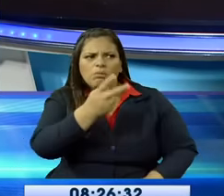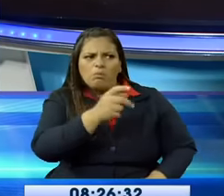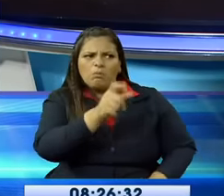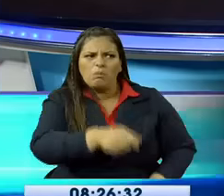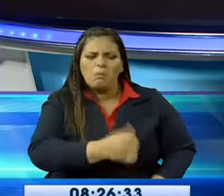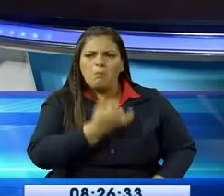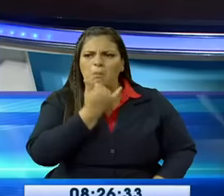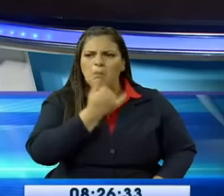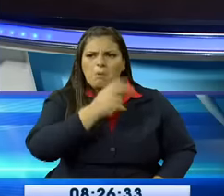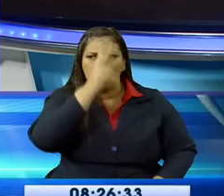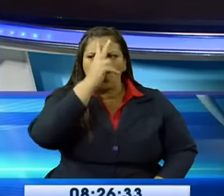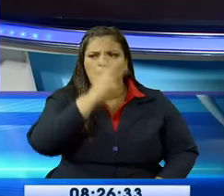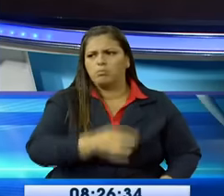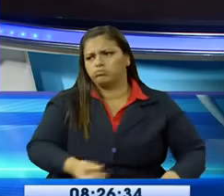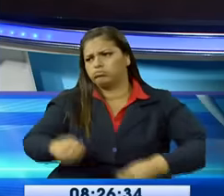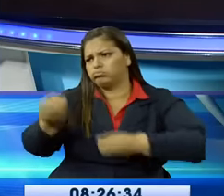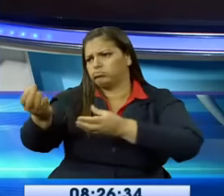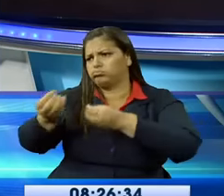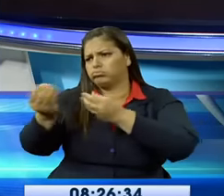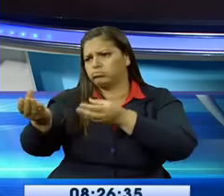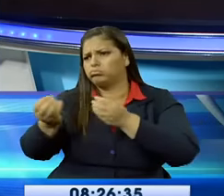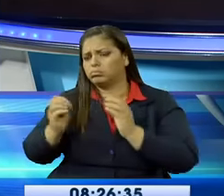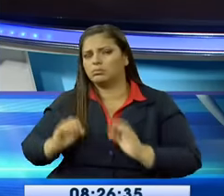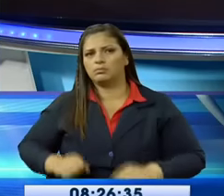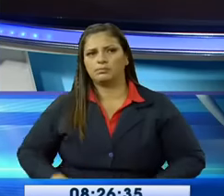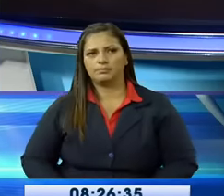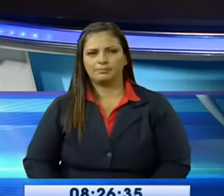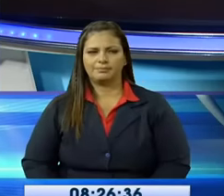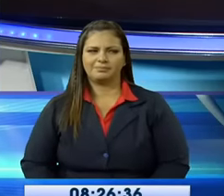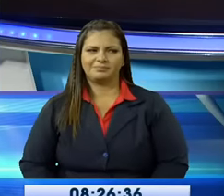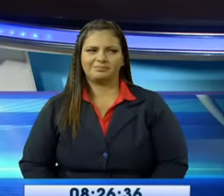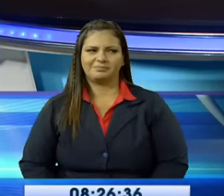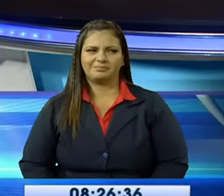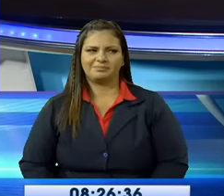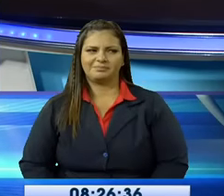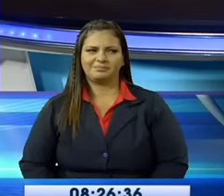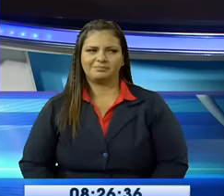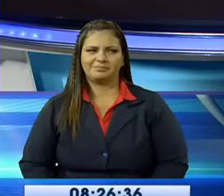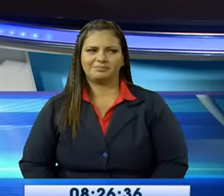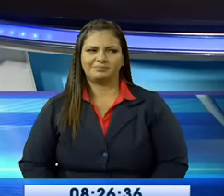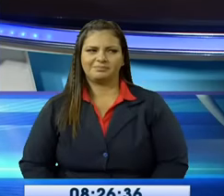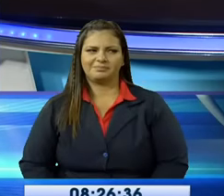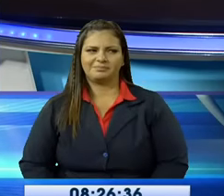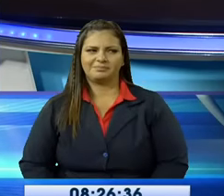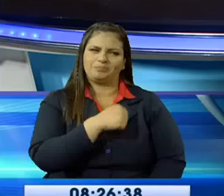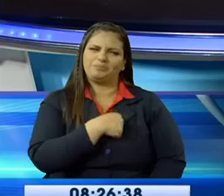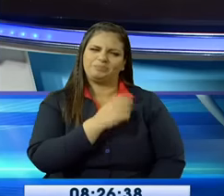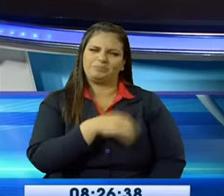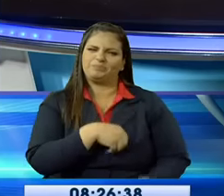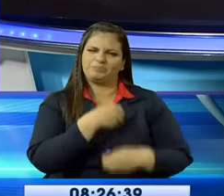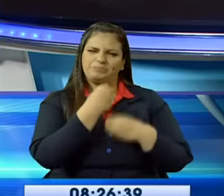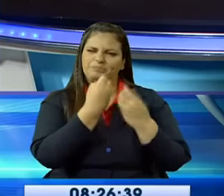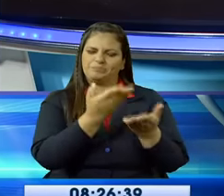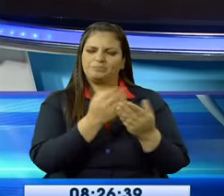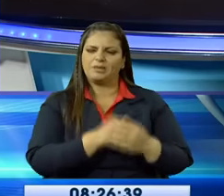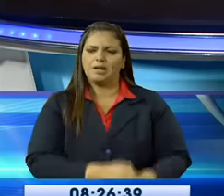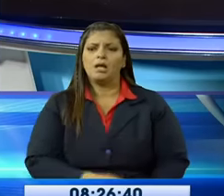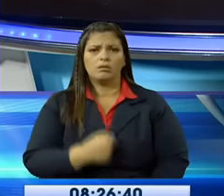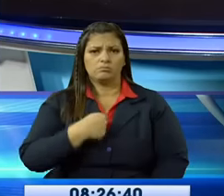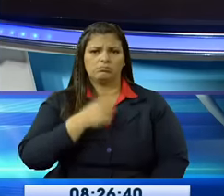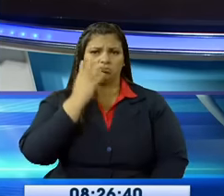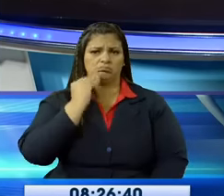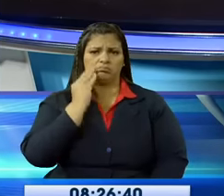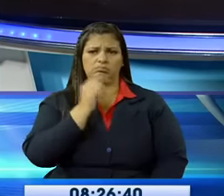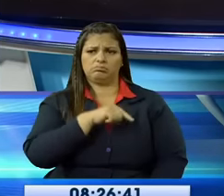sea, sí, Hugo, pero yo tengo que ser muy claro. ¿Ya? Y eso porque yo también soy persona que compro en estos mercados.